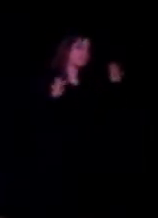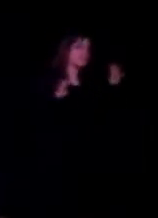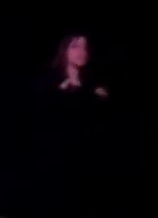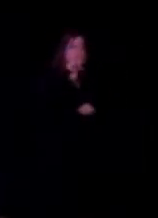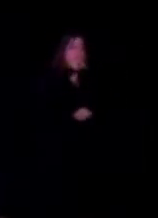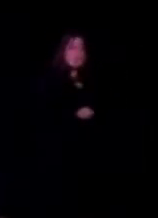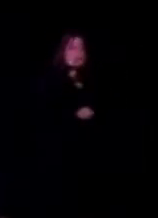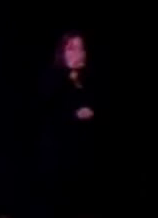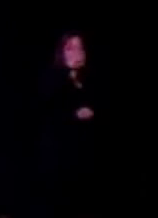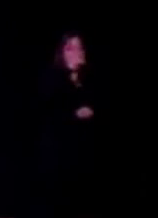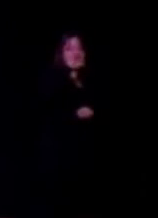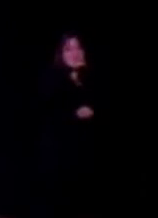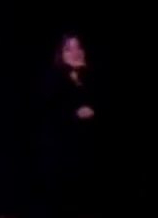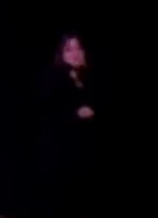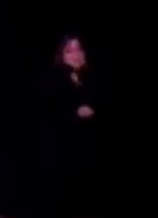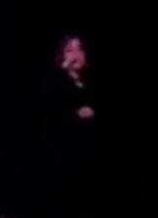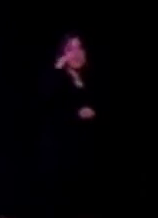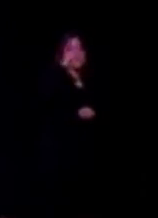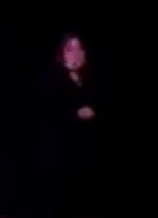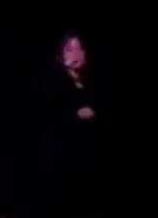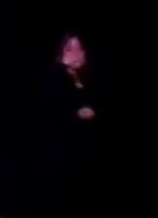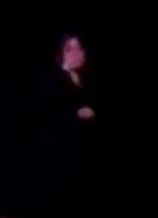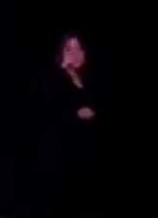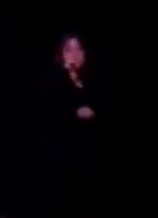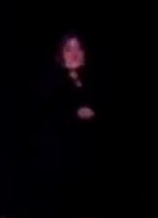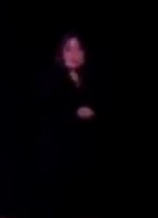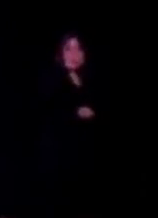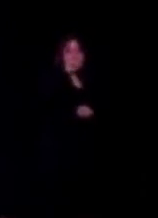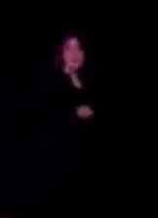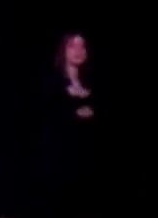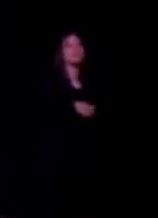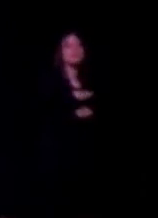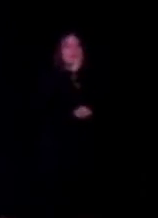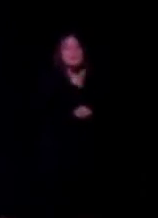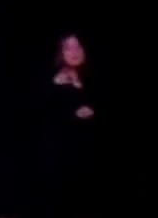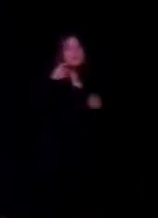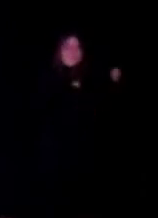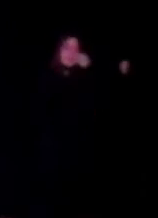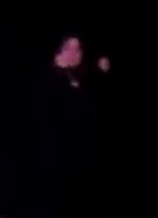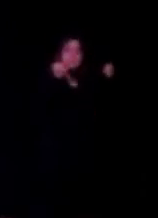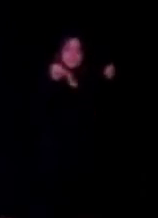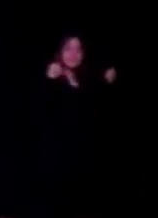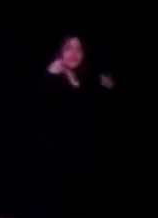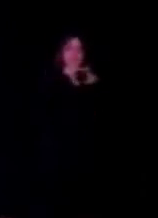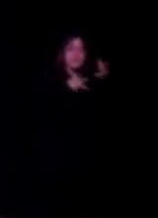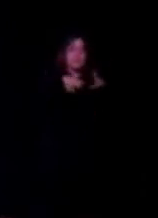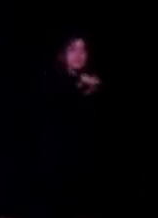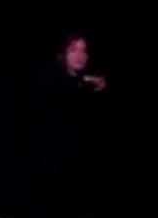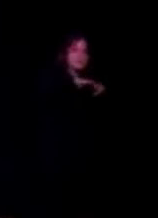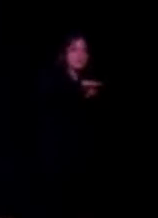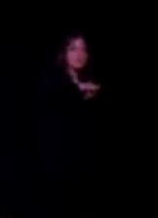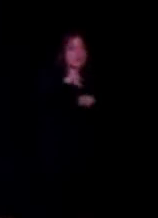una institución muy necesaria en la comunidad una institución evaluará el sistema si bien